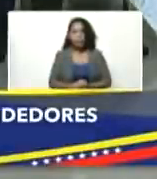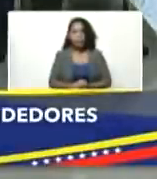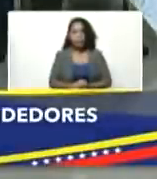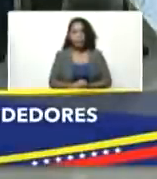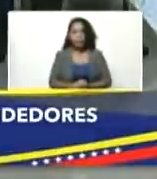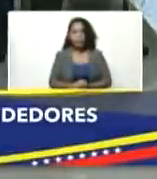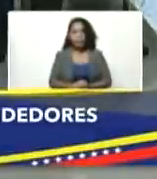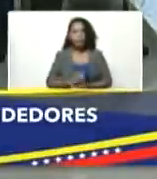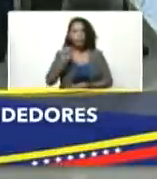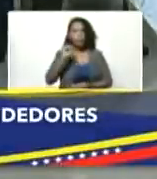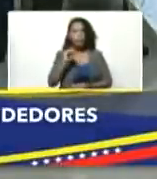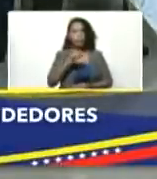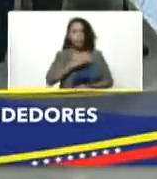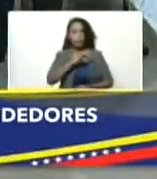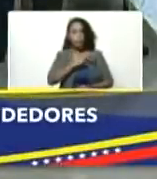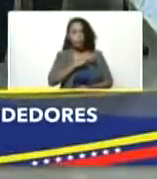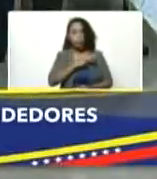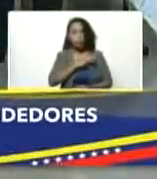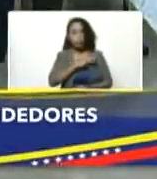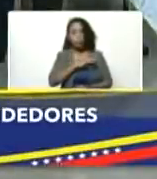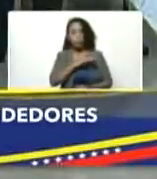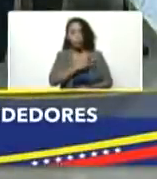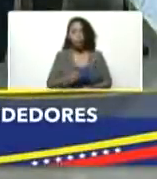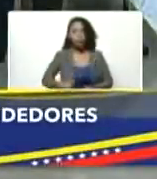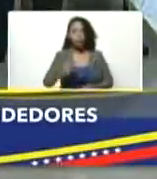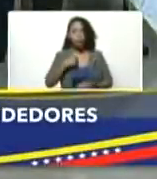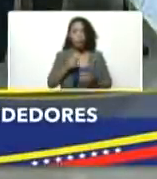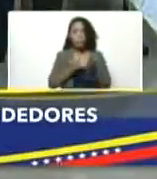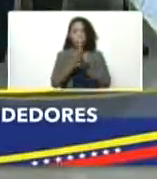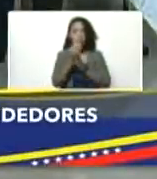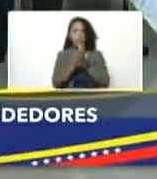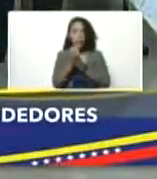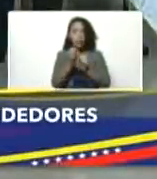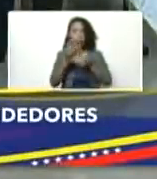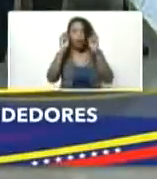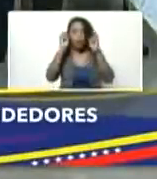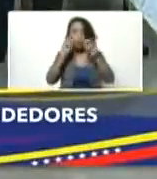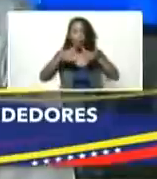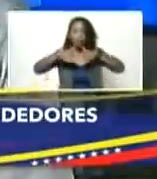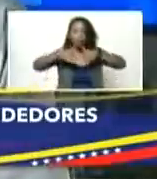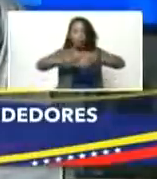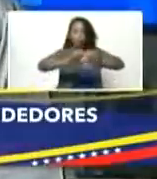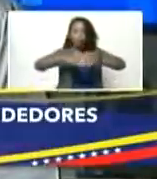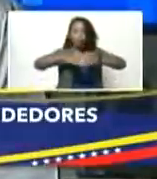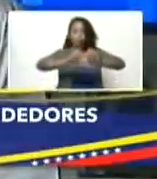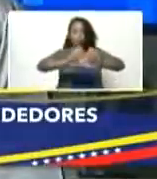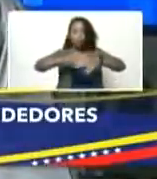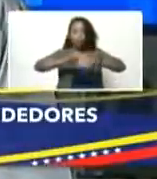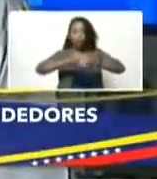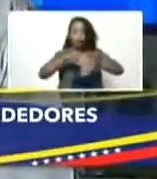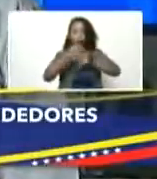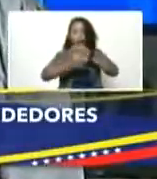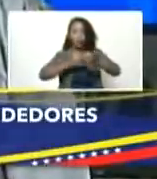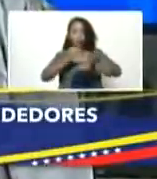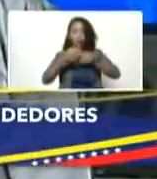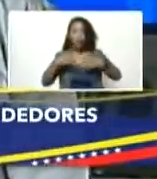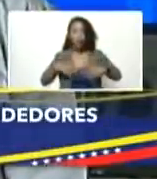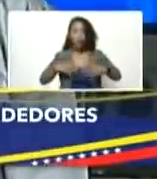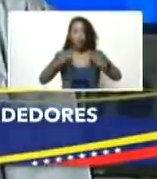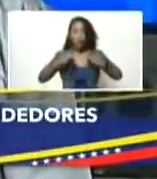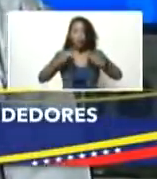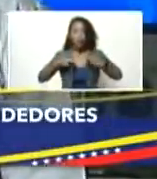Ok, señor presidente, el emprendimiento que llevo a cabo es en el área textil. En el área textil elaboramos